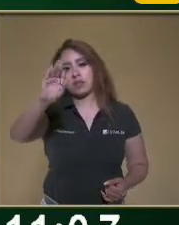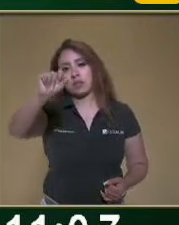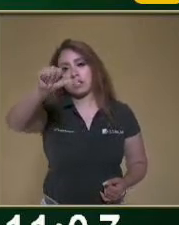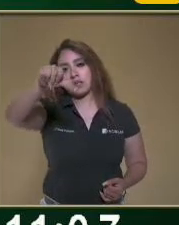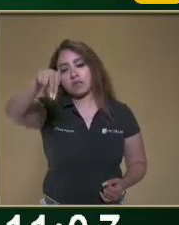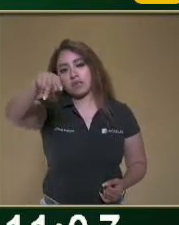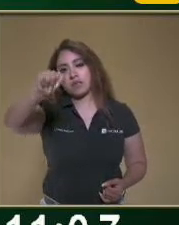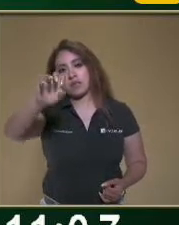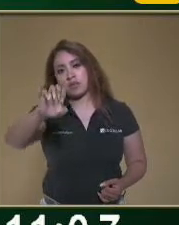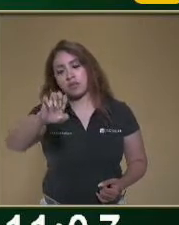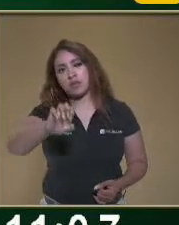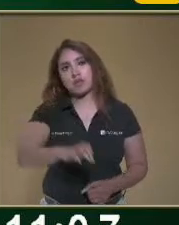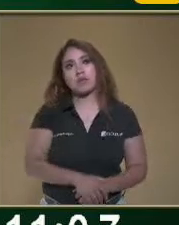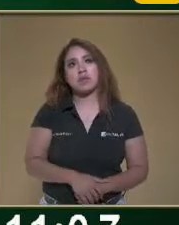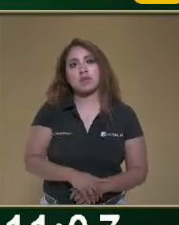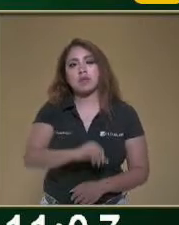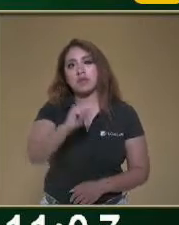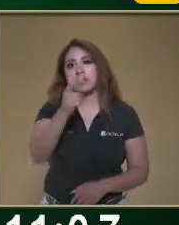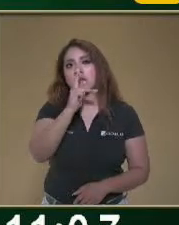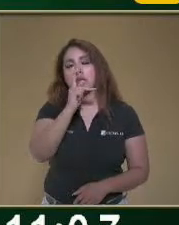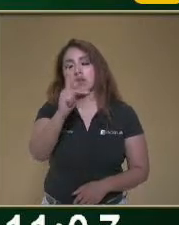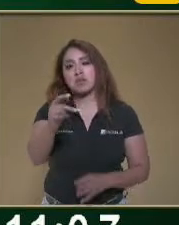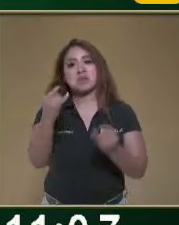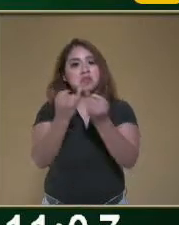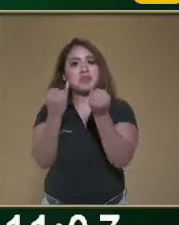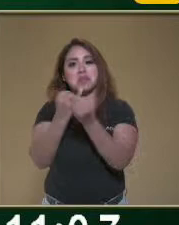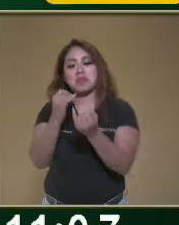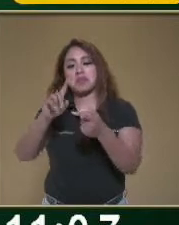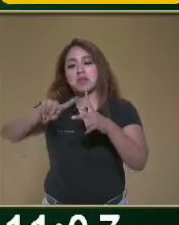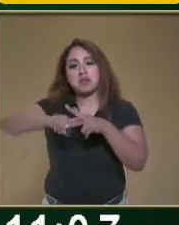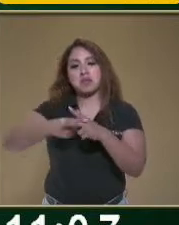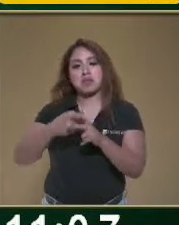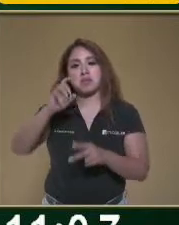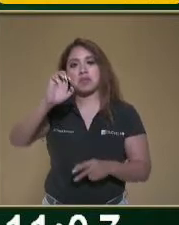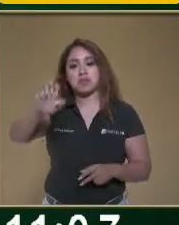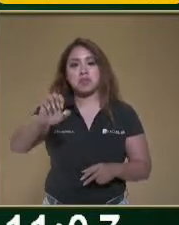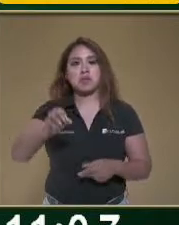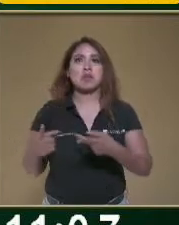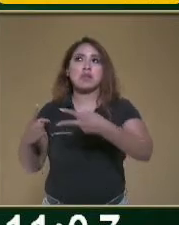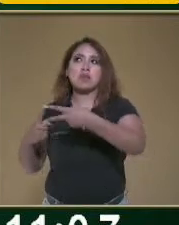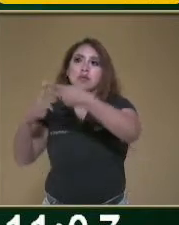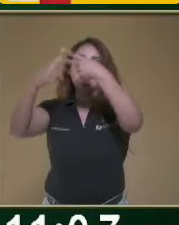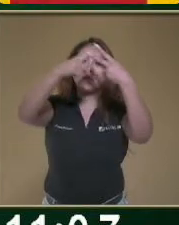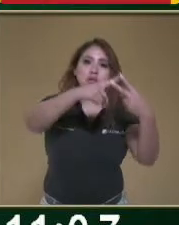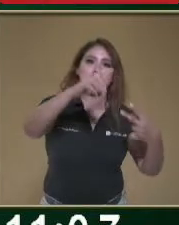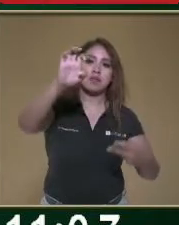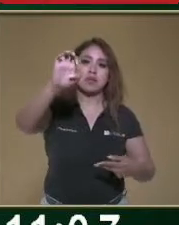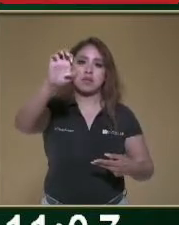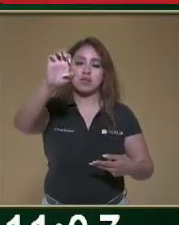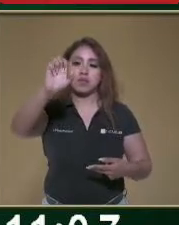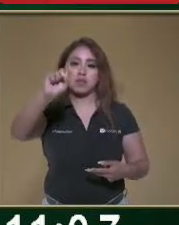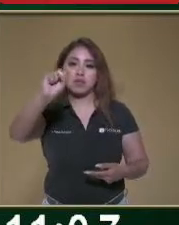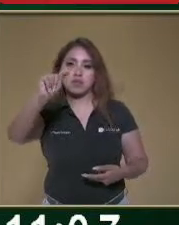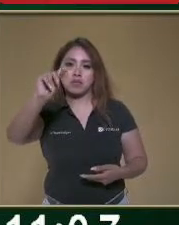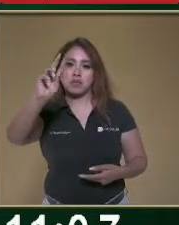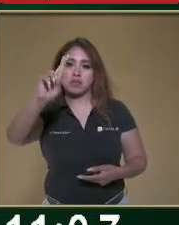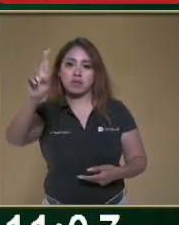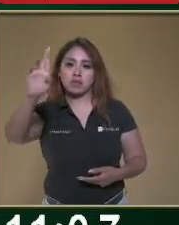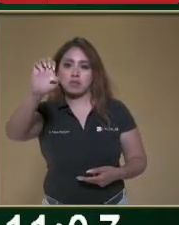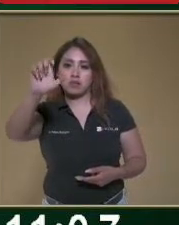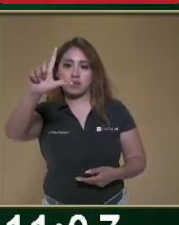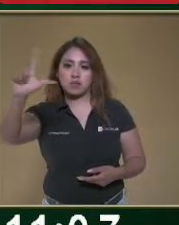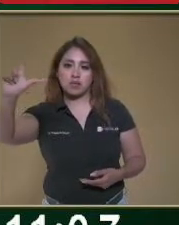igual que Ernesto, pues puede ser la palabra estrella, ¿sí? También empieza igual que Ernesto. Otra palabra